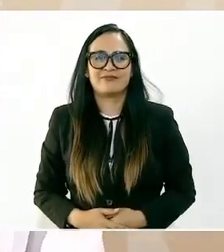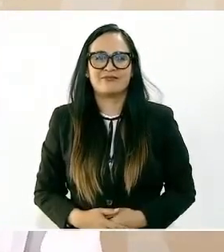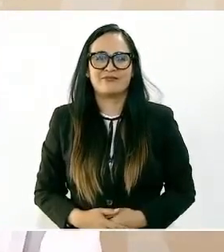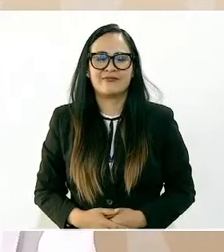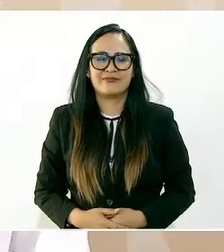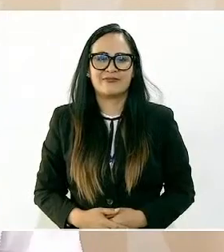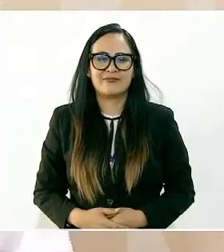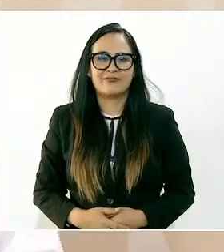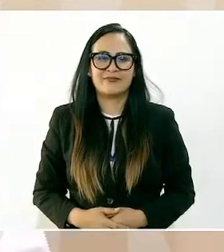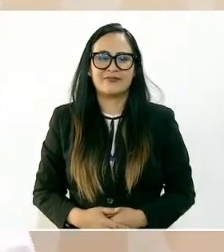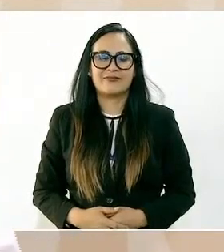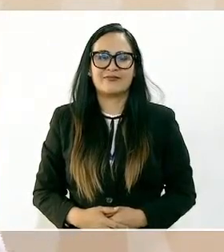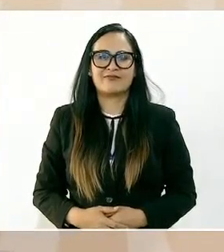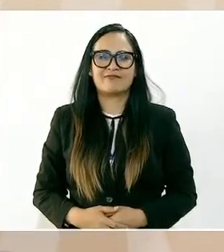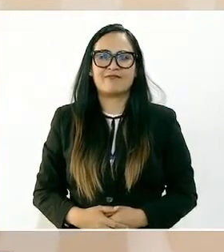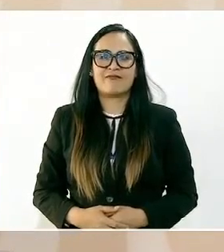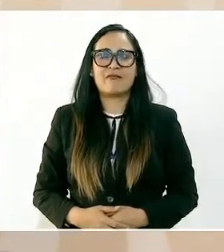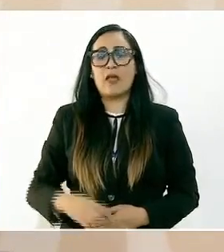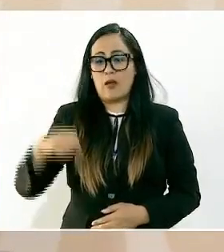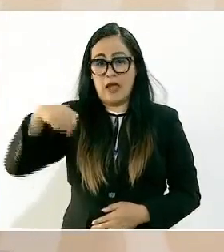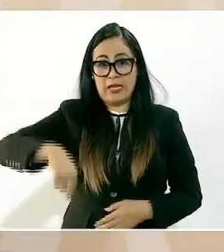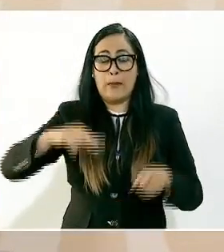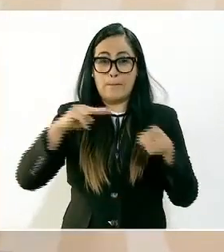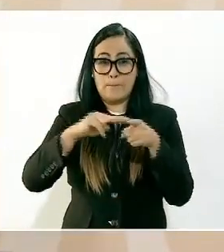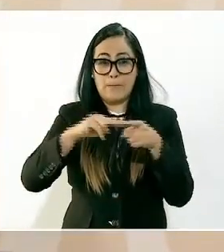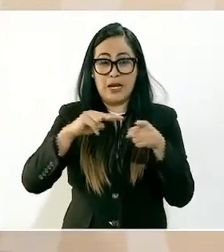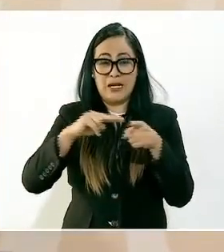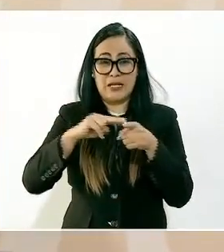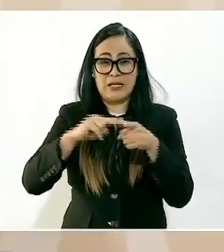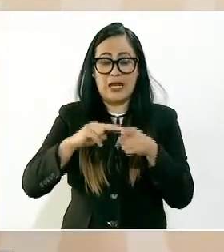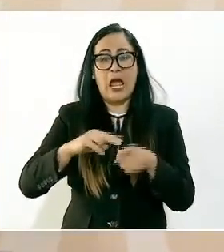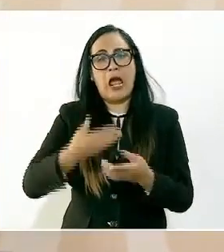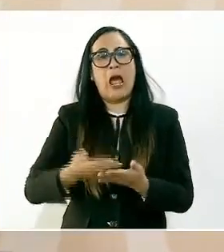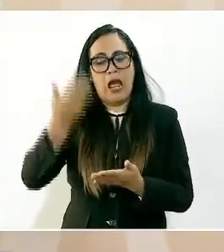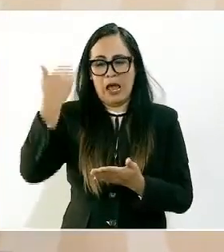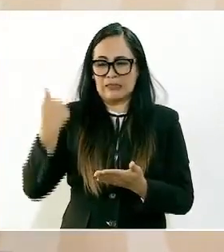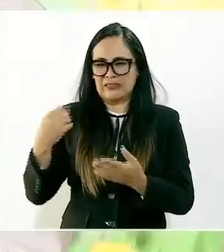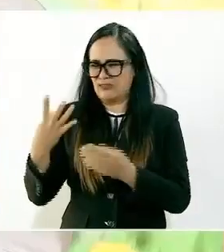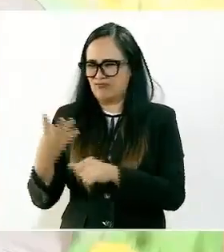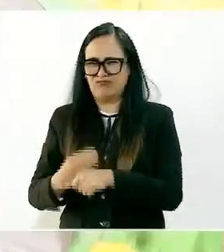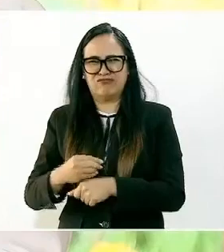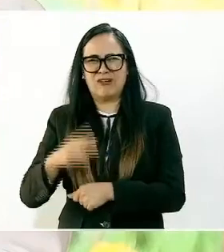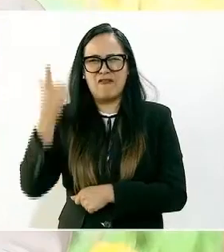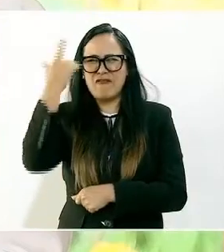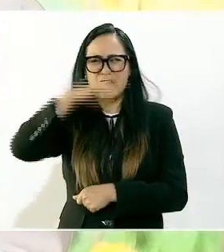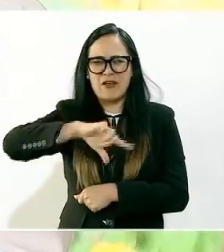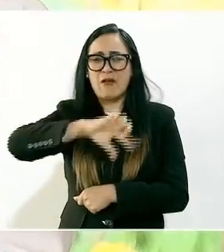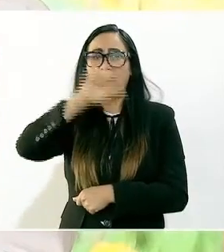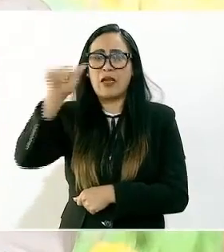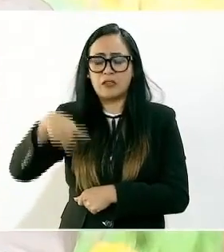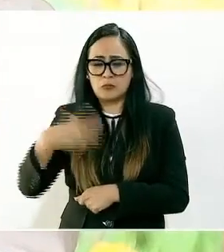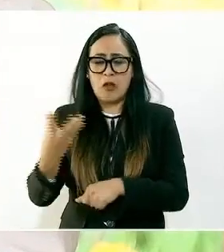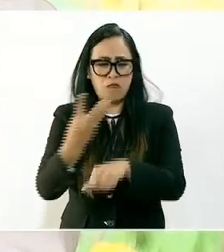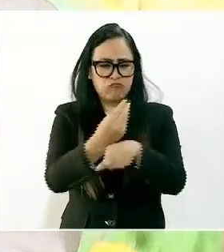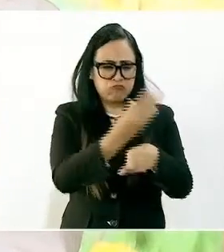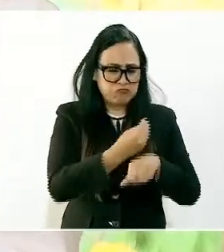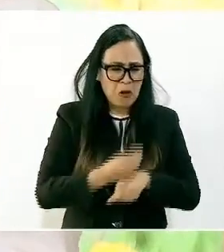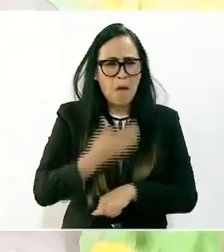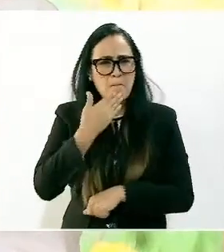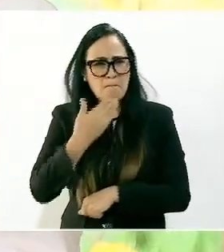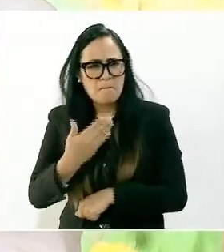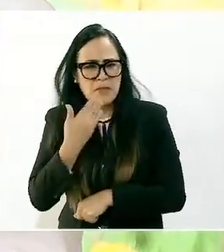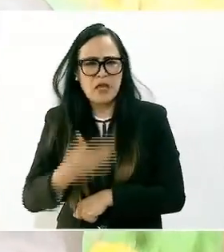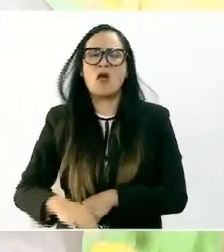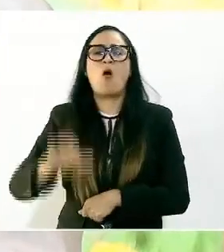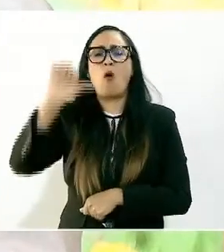Estamos, por ejemplo, en este parque que fue rescatado, nos acaba de informar la jefa